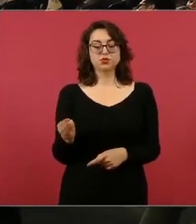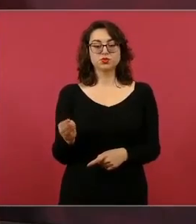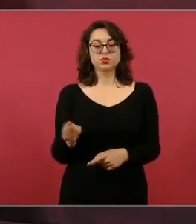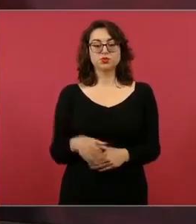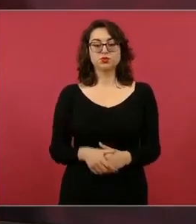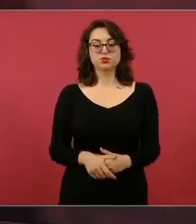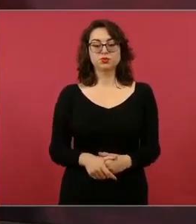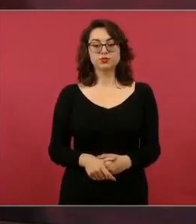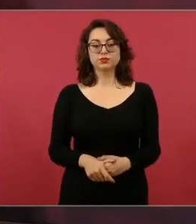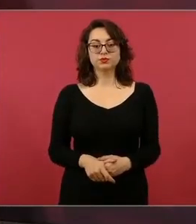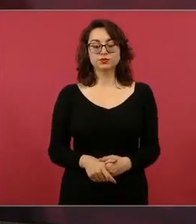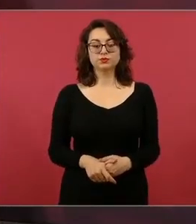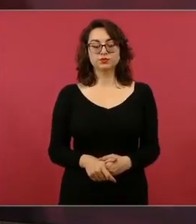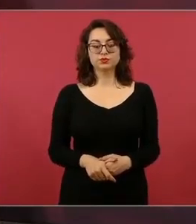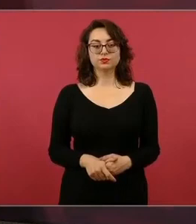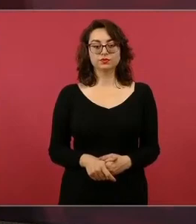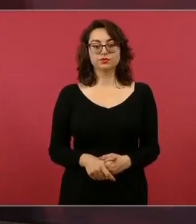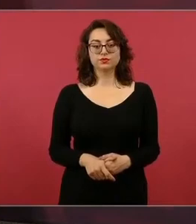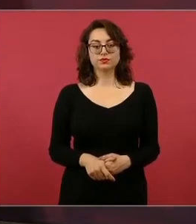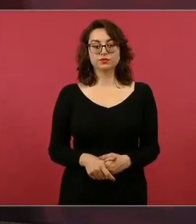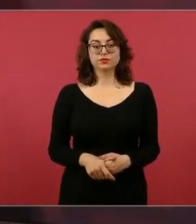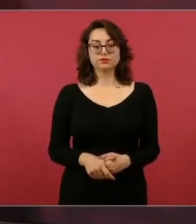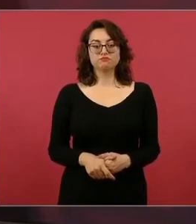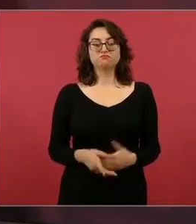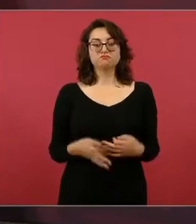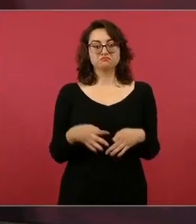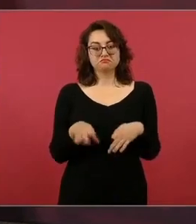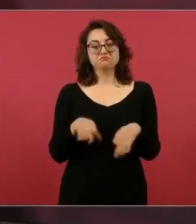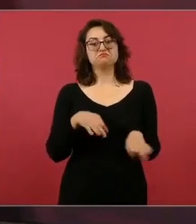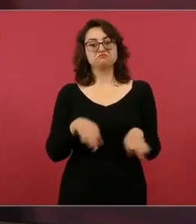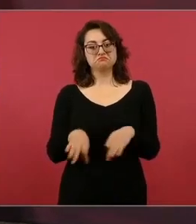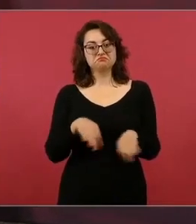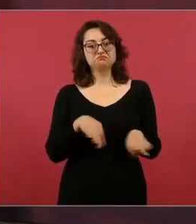Nos ha ido muy bien en cuanto al empleo.